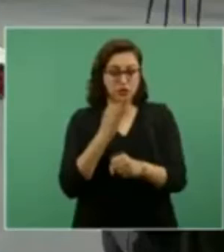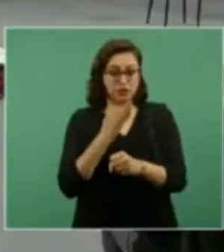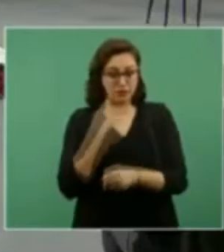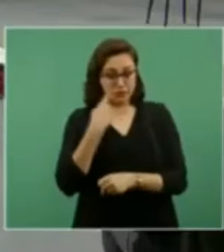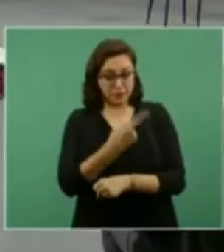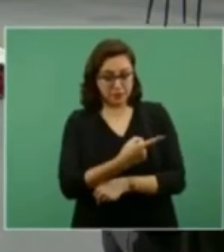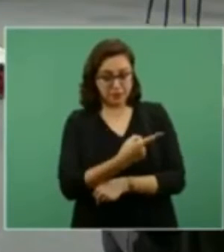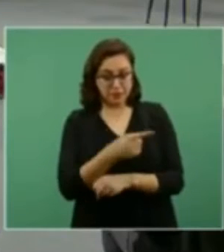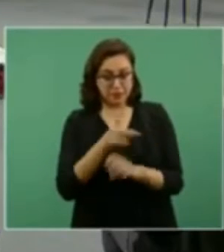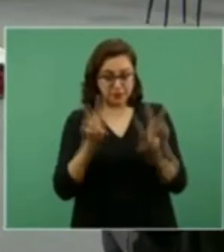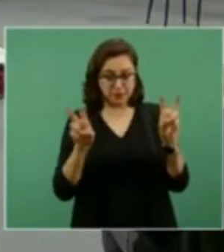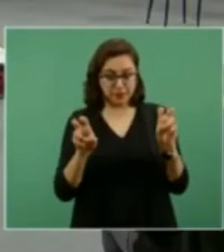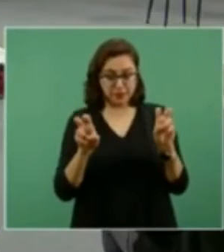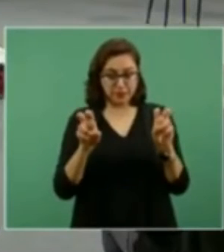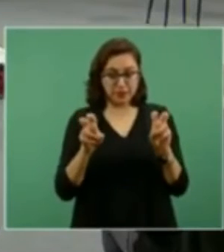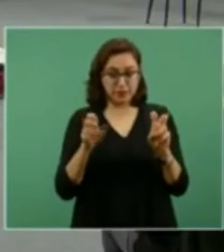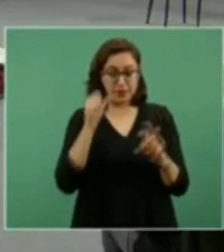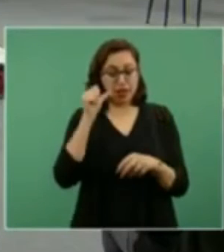el Destripador.